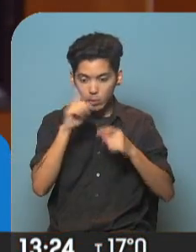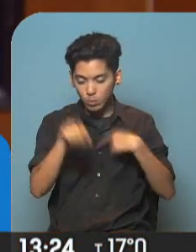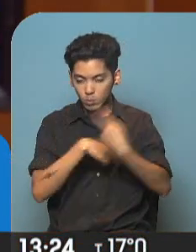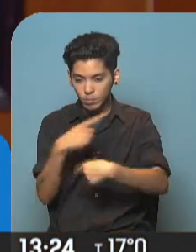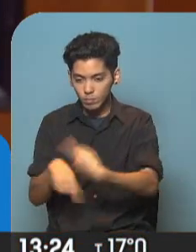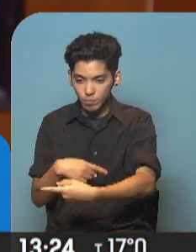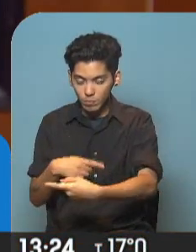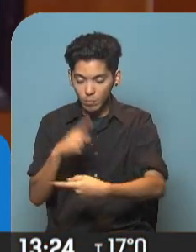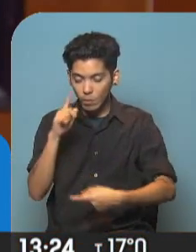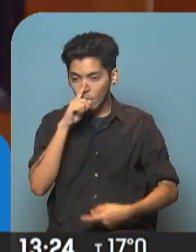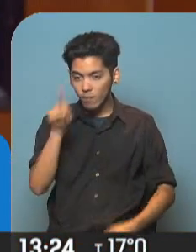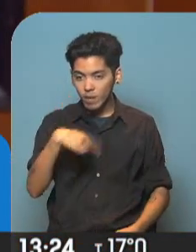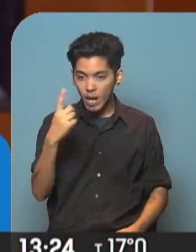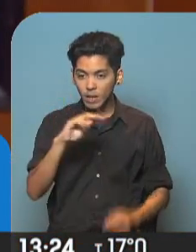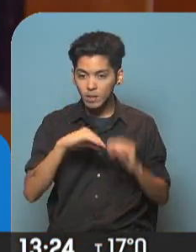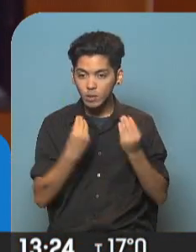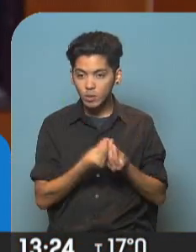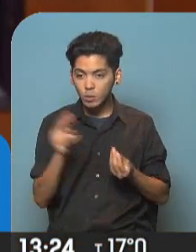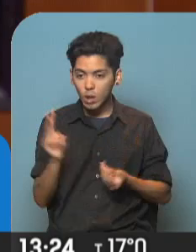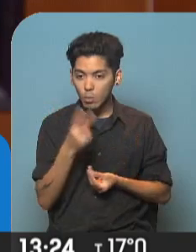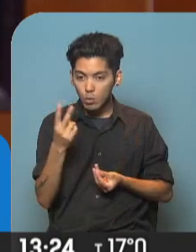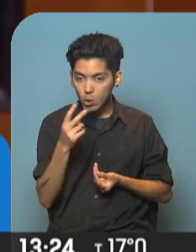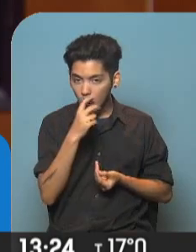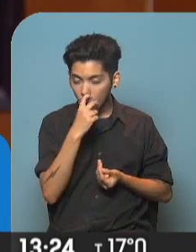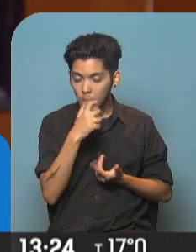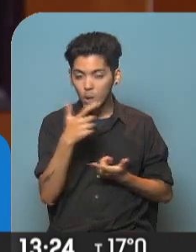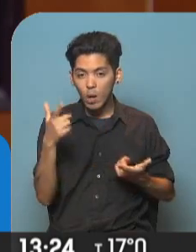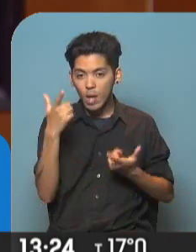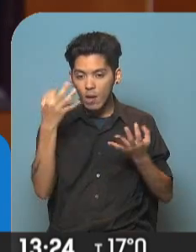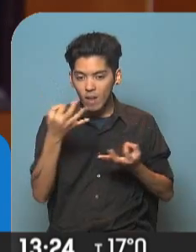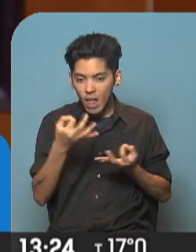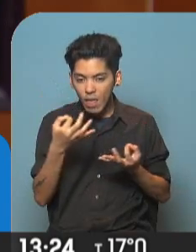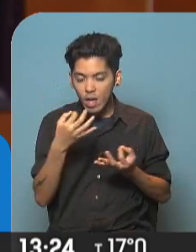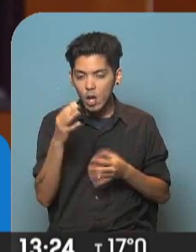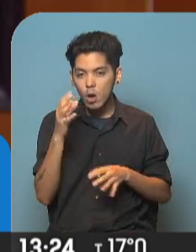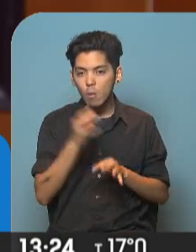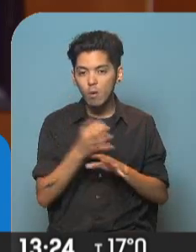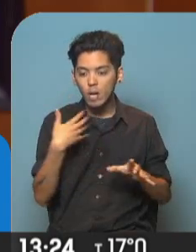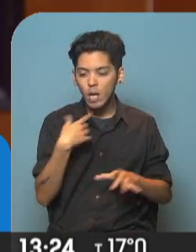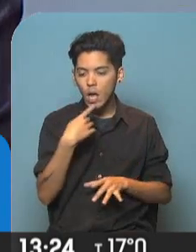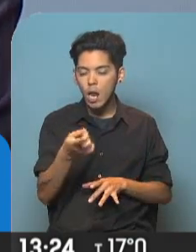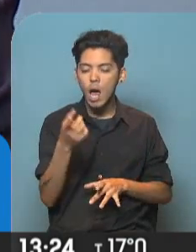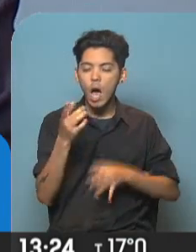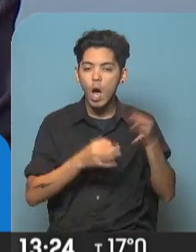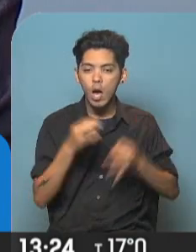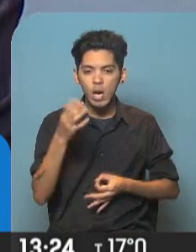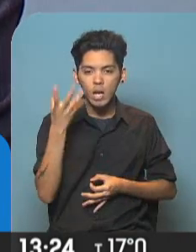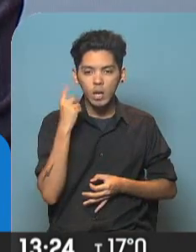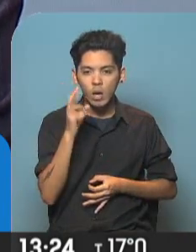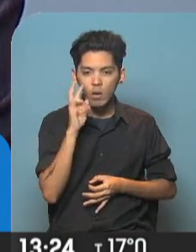una serie de circunstancias, dicen que es porque no estaban los verdaderos profesionales. Eso lo dirá la justicia. Bueno, ahí veíamos recién una placa que decía